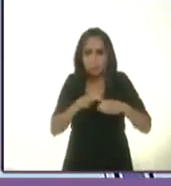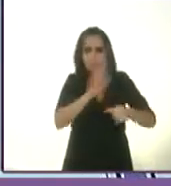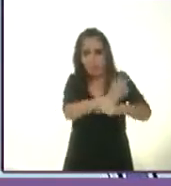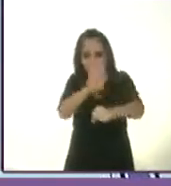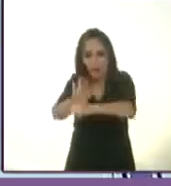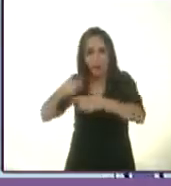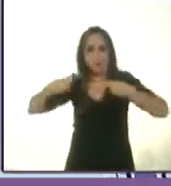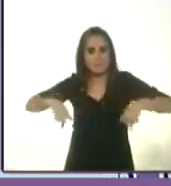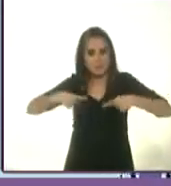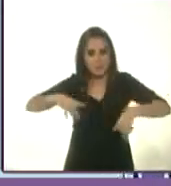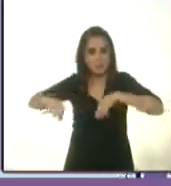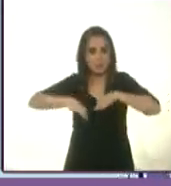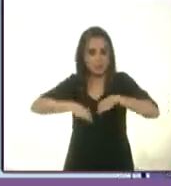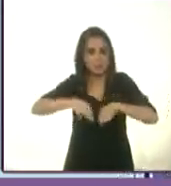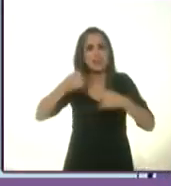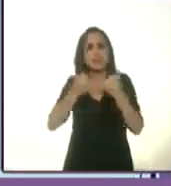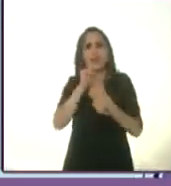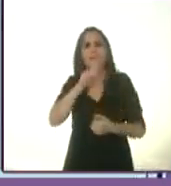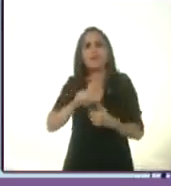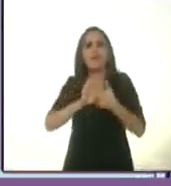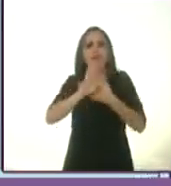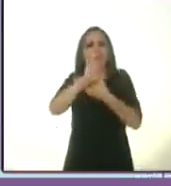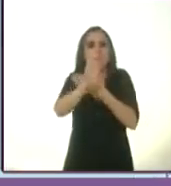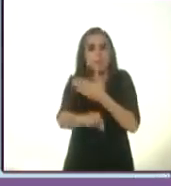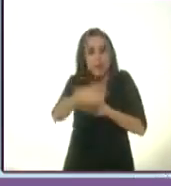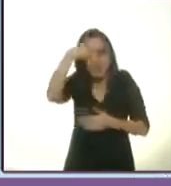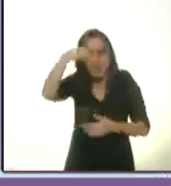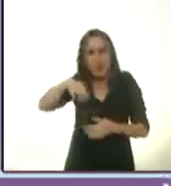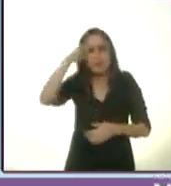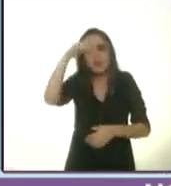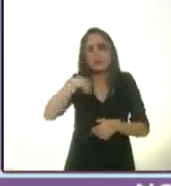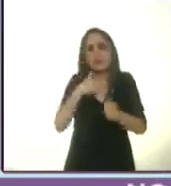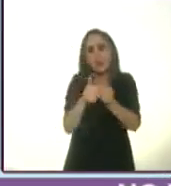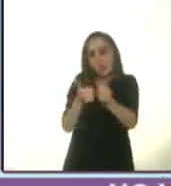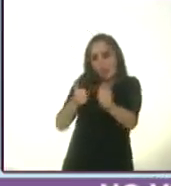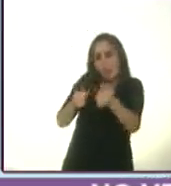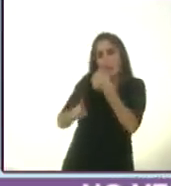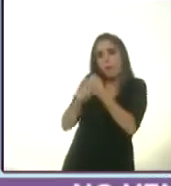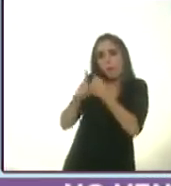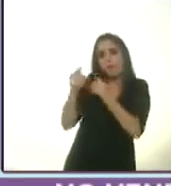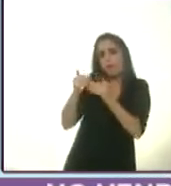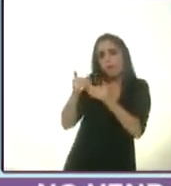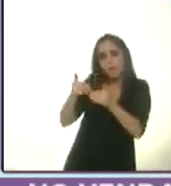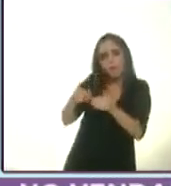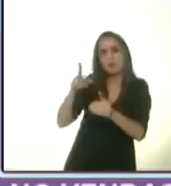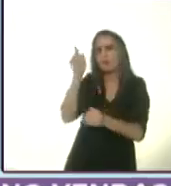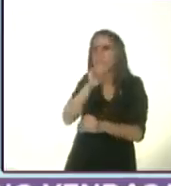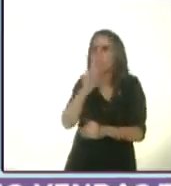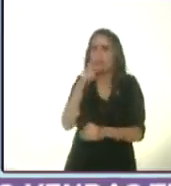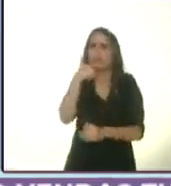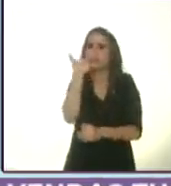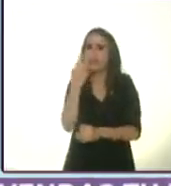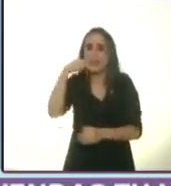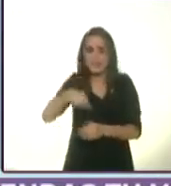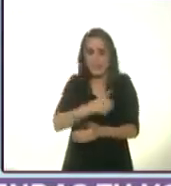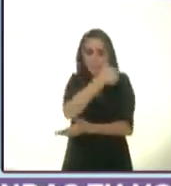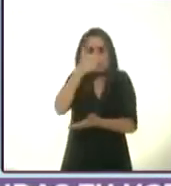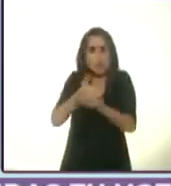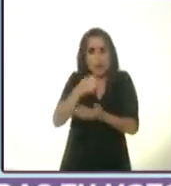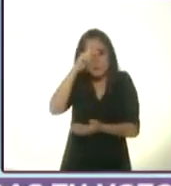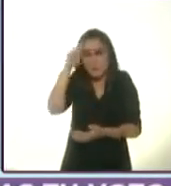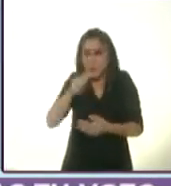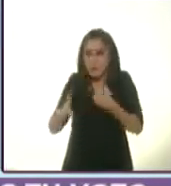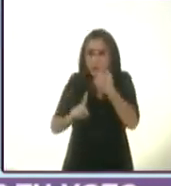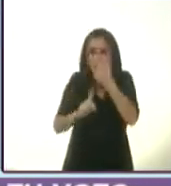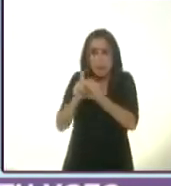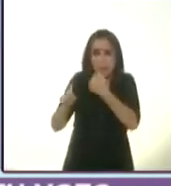sobre todo para evitar el riesgo de un retroceso en la posibilidad de que esta ciudad se vuelva a convertir en una regencia